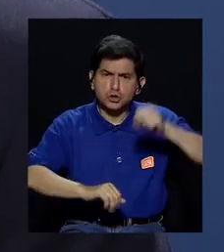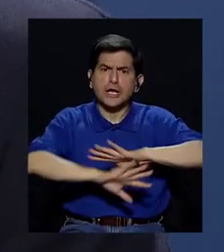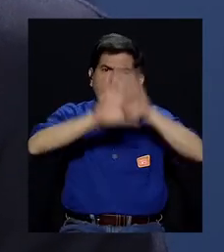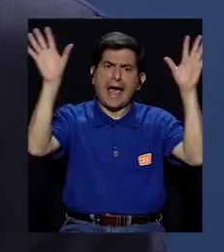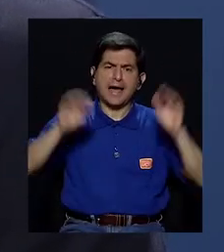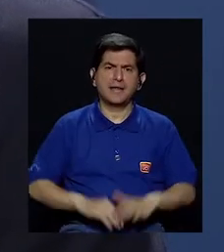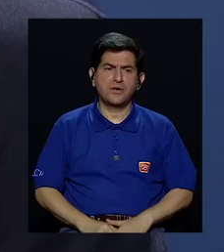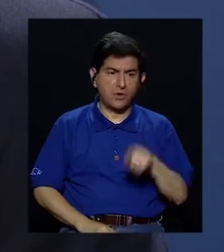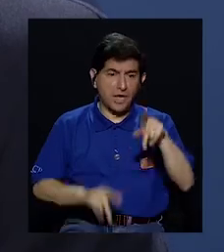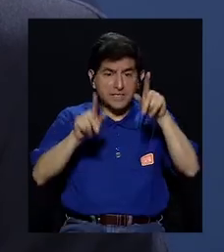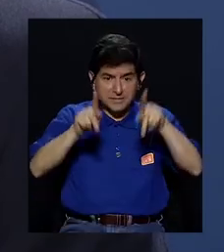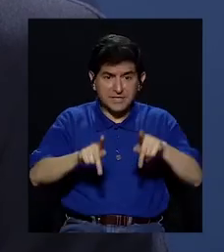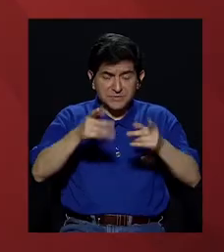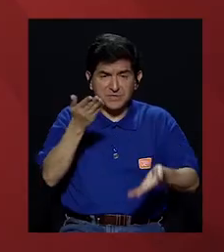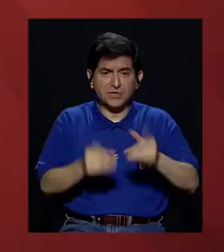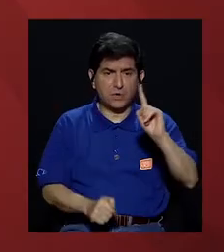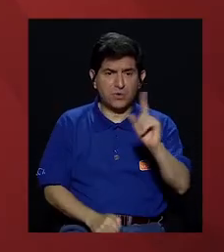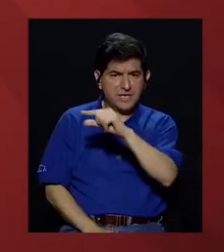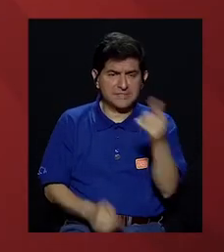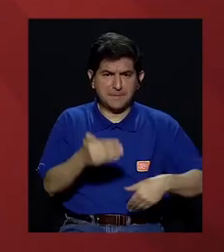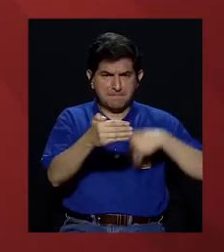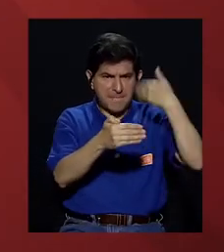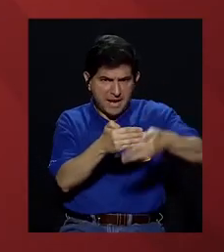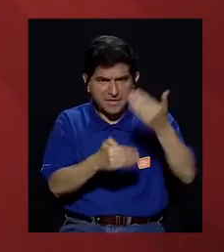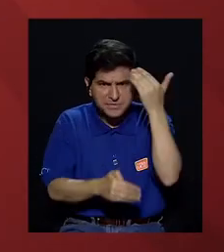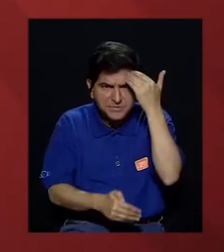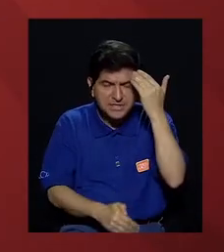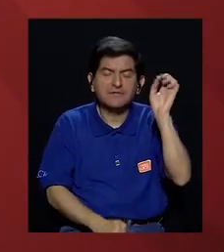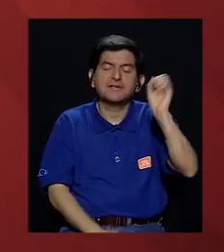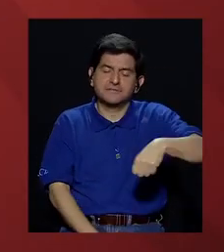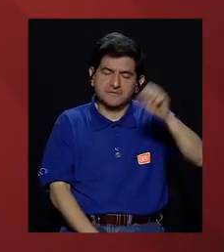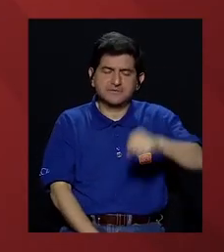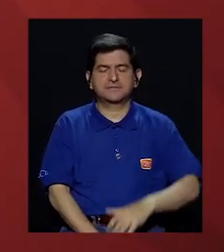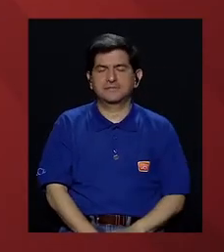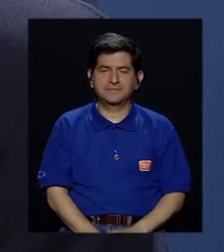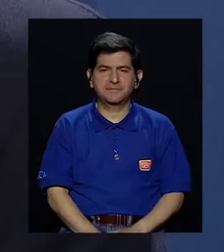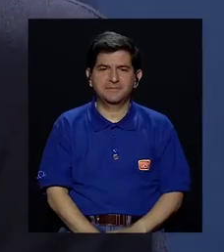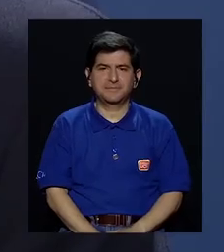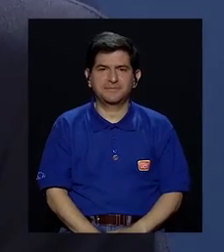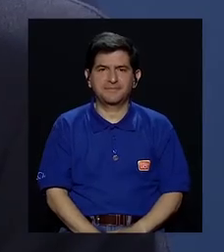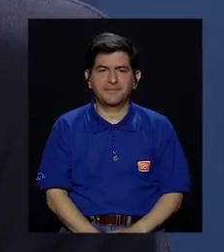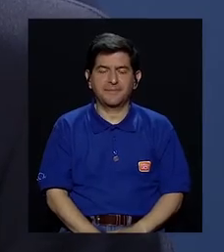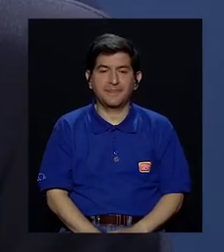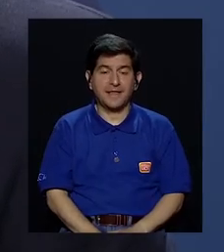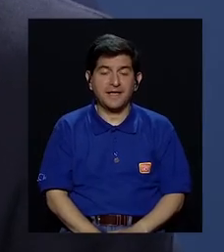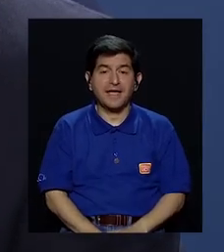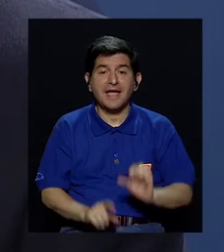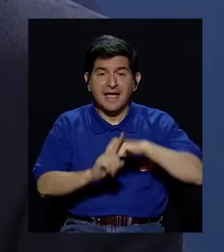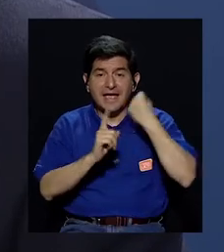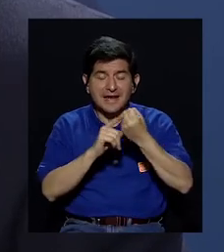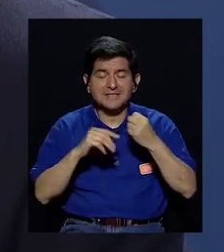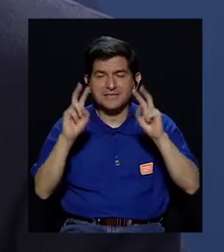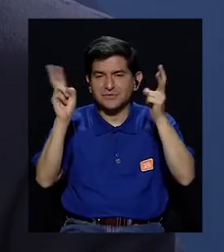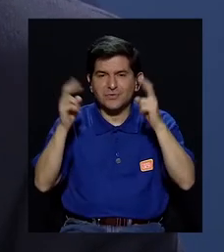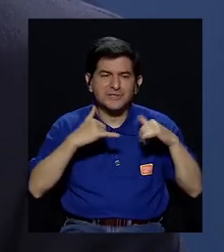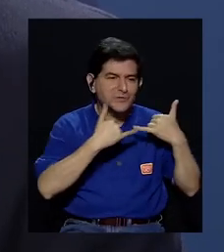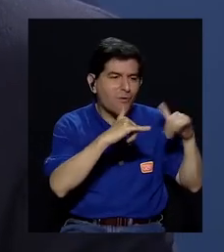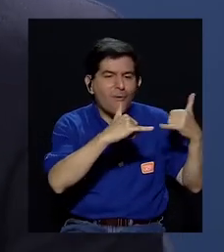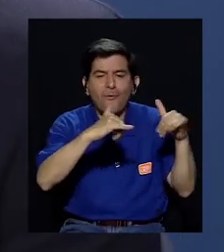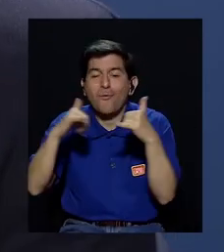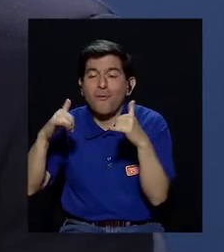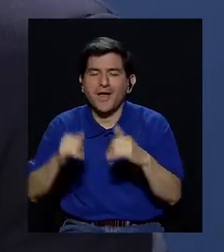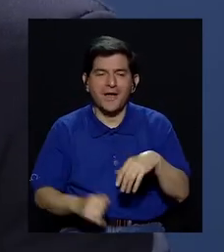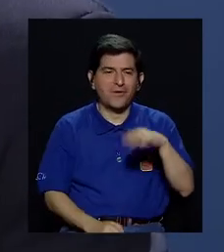esta lectura lo podríamos ver tal vez una semana después más exactamente exactamente porque ahora hay dentro del juego dentro de